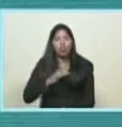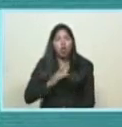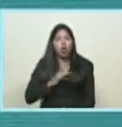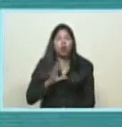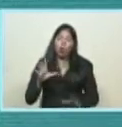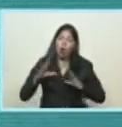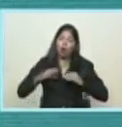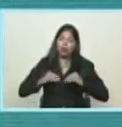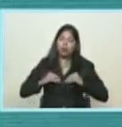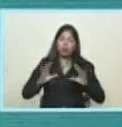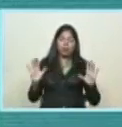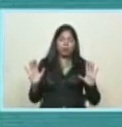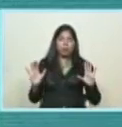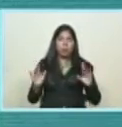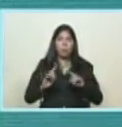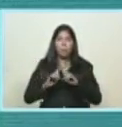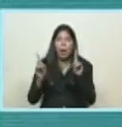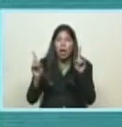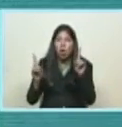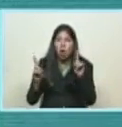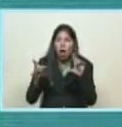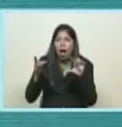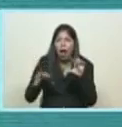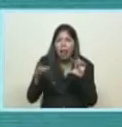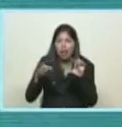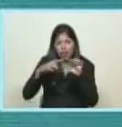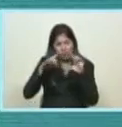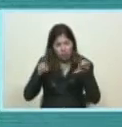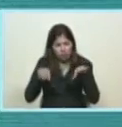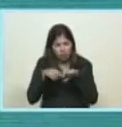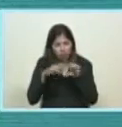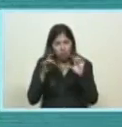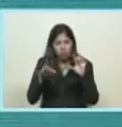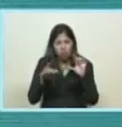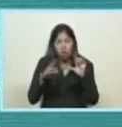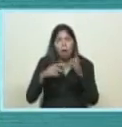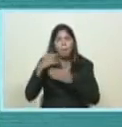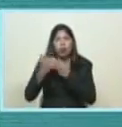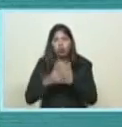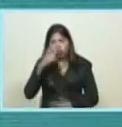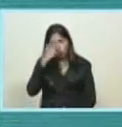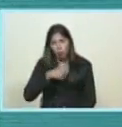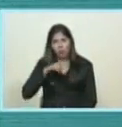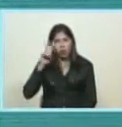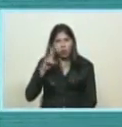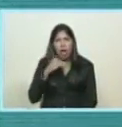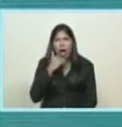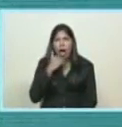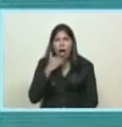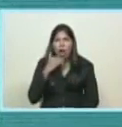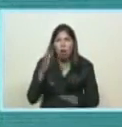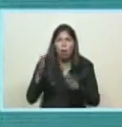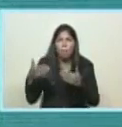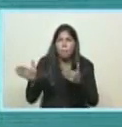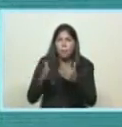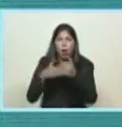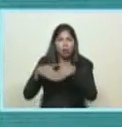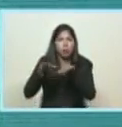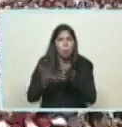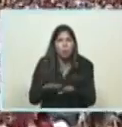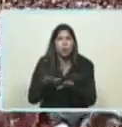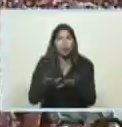superaremos, pero al carné de la patria y al movimiento Somos Venezuela no lo para nadie.